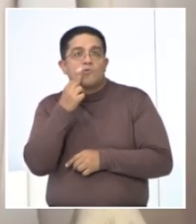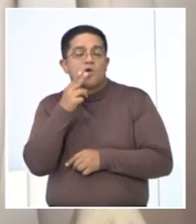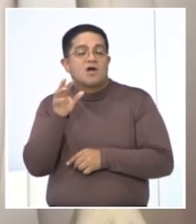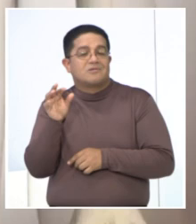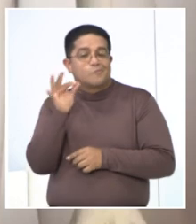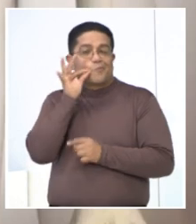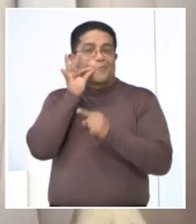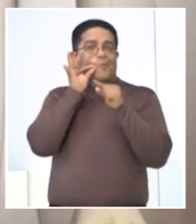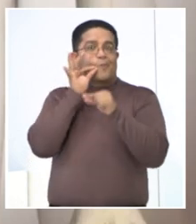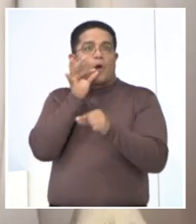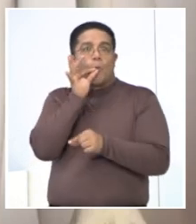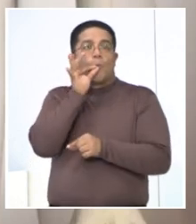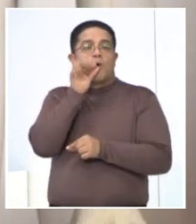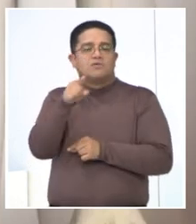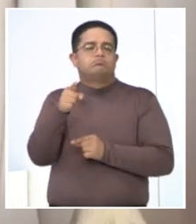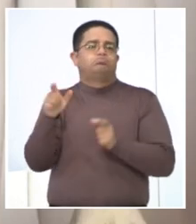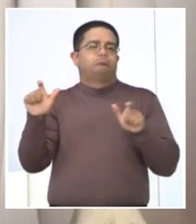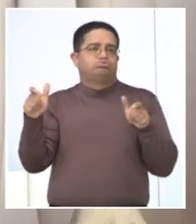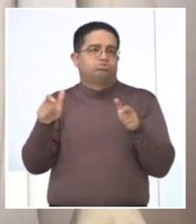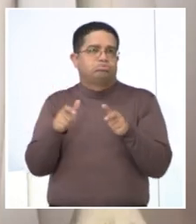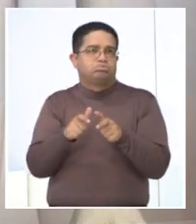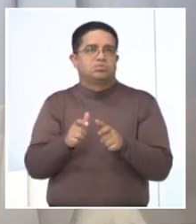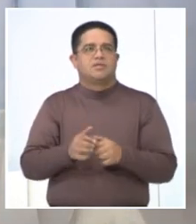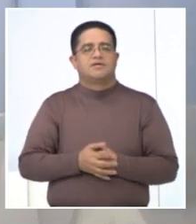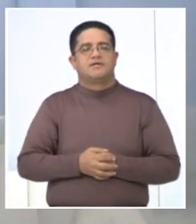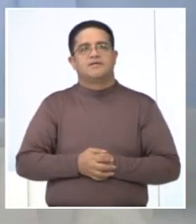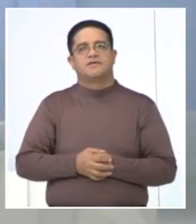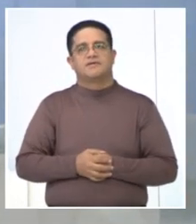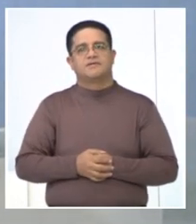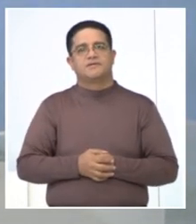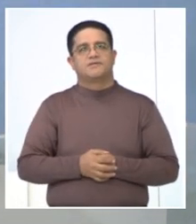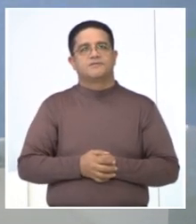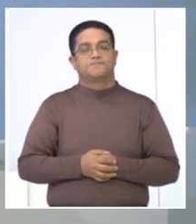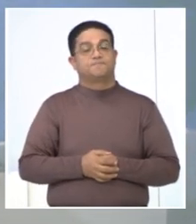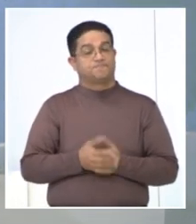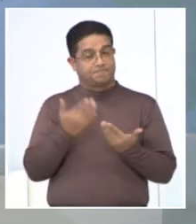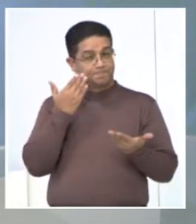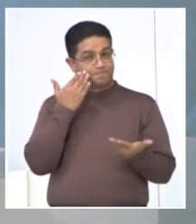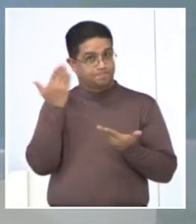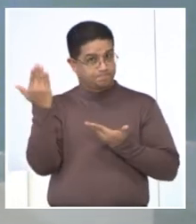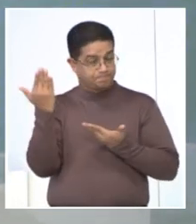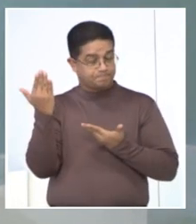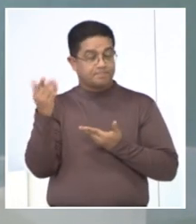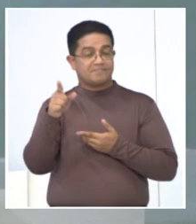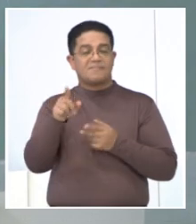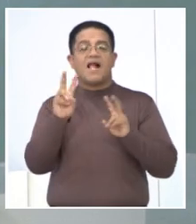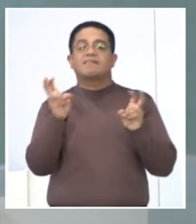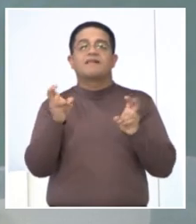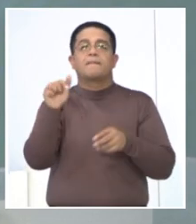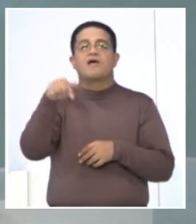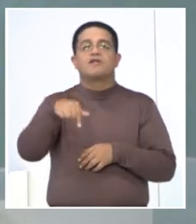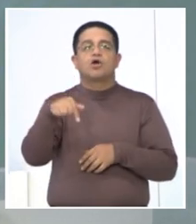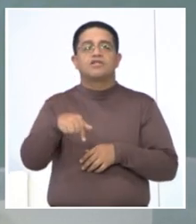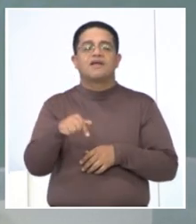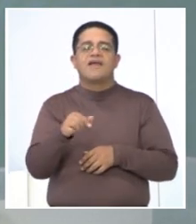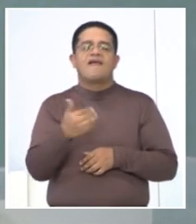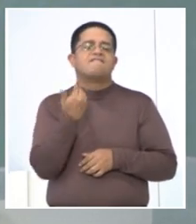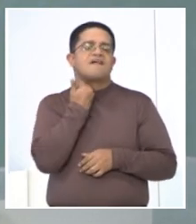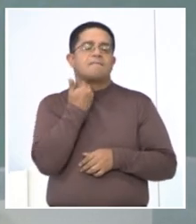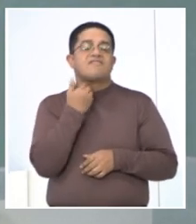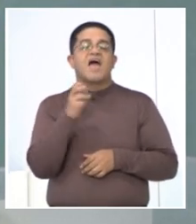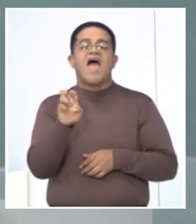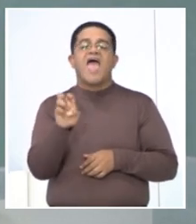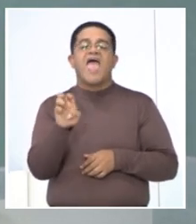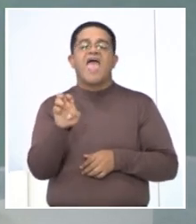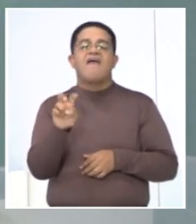aparatos continúe disminuyendo. Así es, vemos el preámbulo del tema del día de hoy de la enfermedad de Evali, por eso